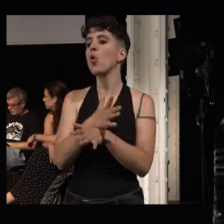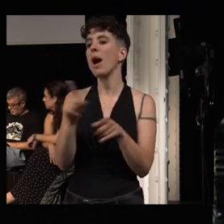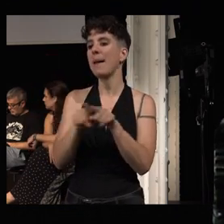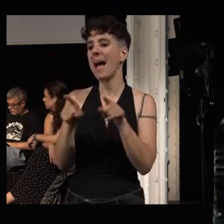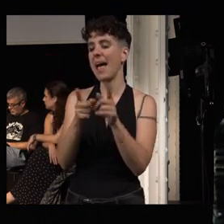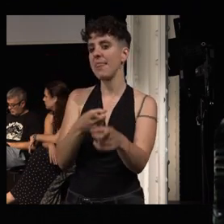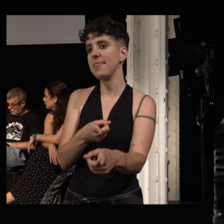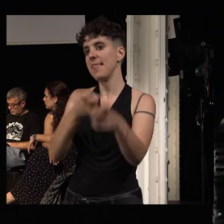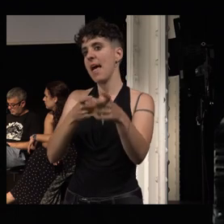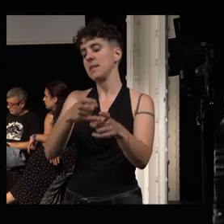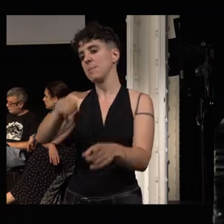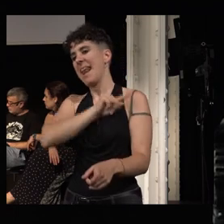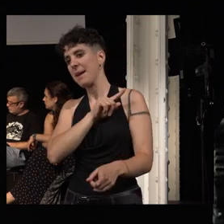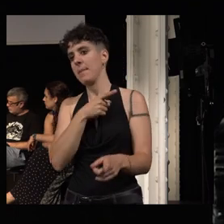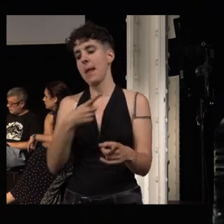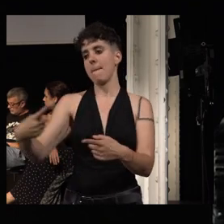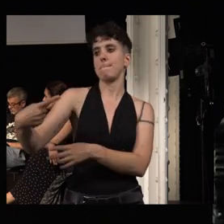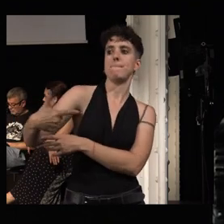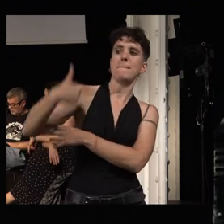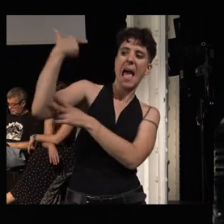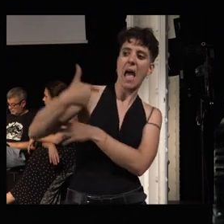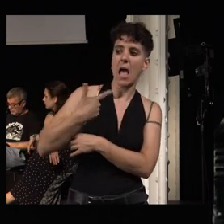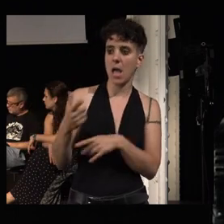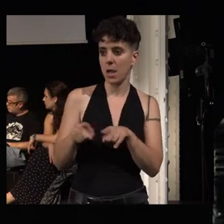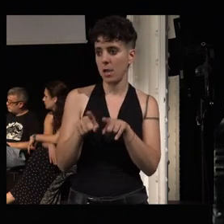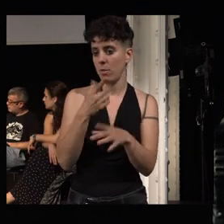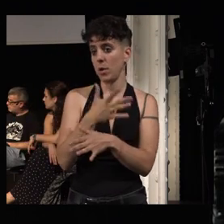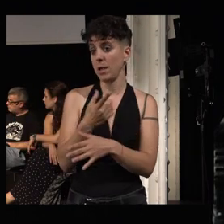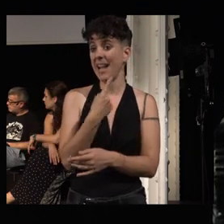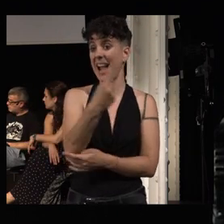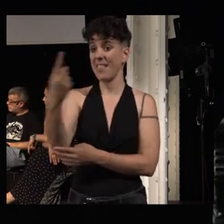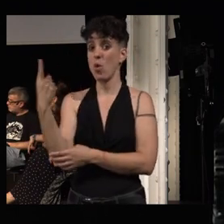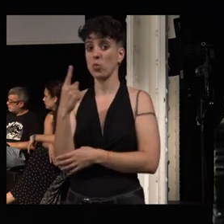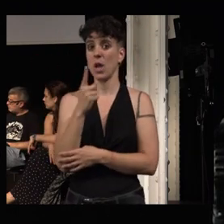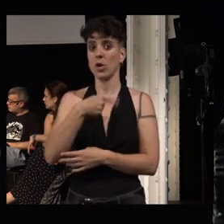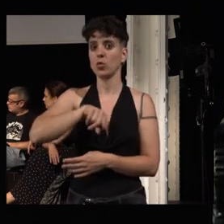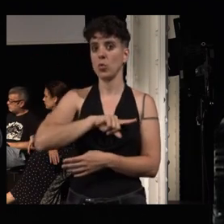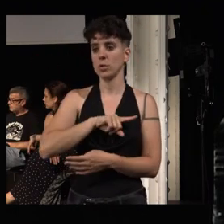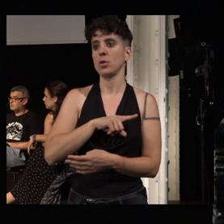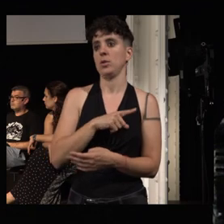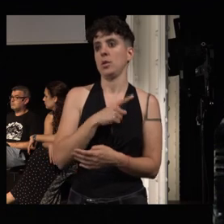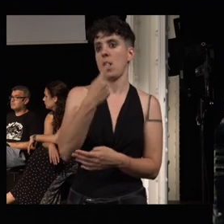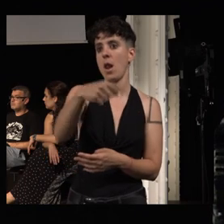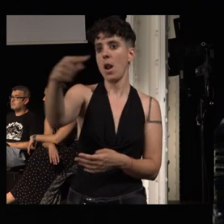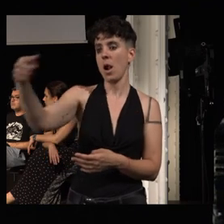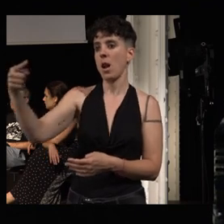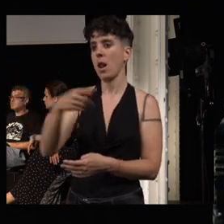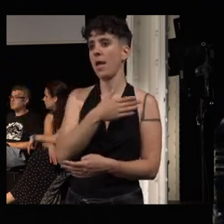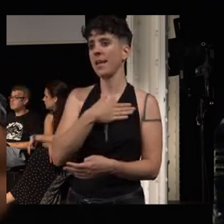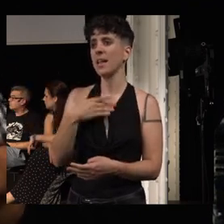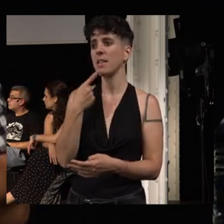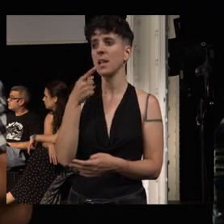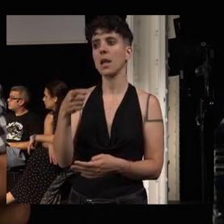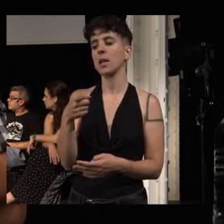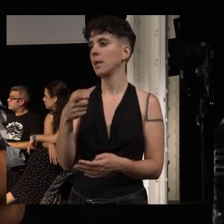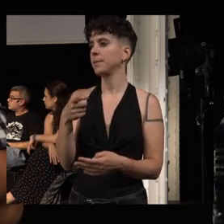perdigón. O sea, este es el nivel. Entonces, cada uno tendremos lo nuestro. Es decir, que por tanto, aquí sí que hay una tarea pendiente y creo que